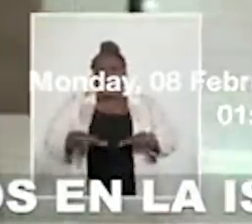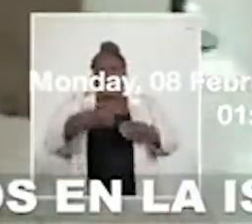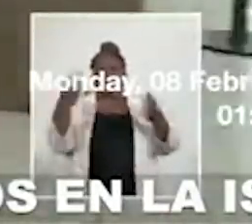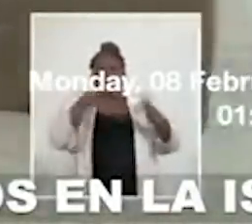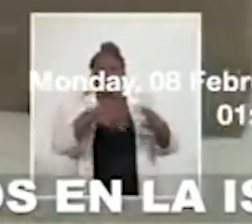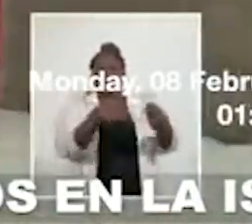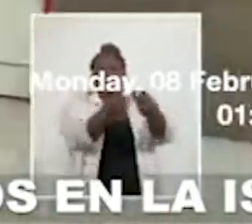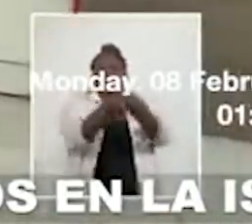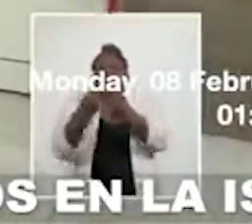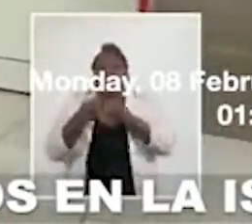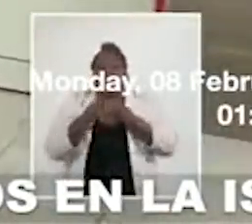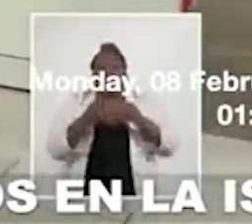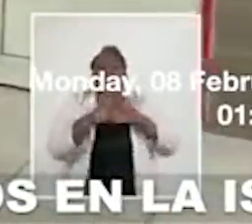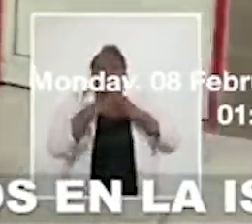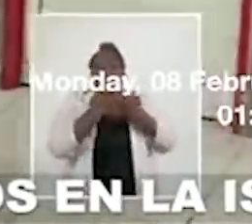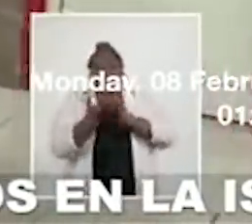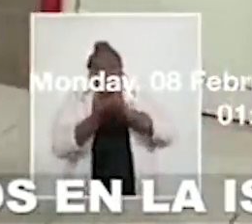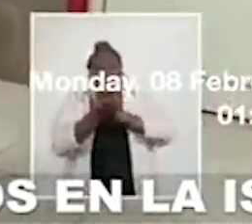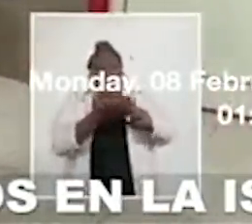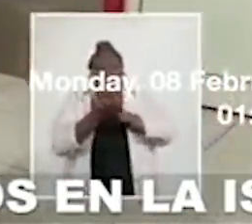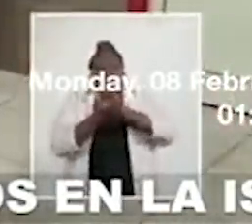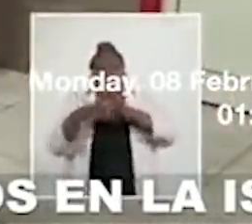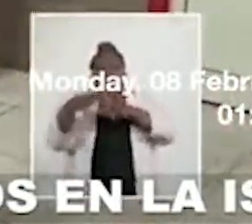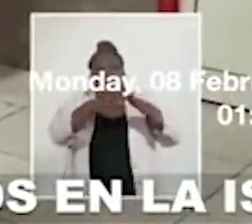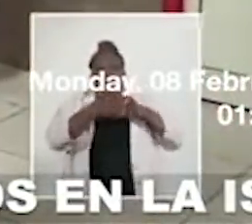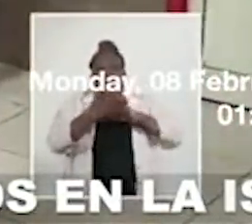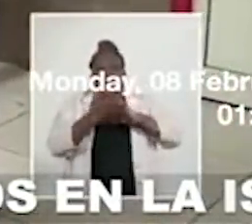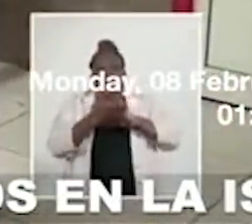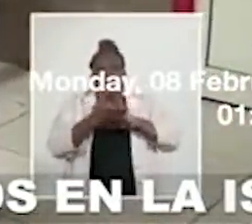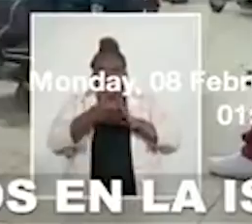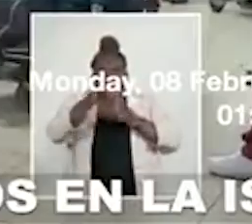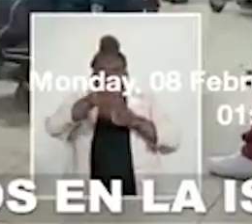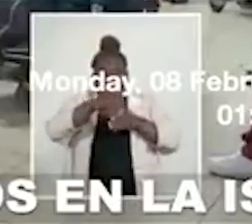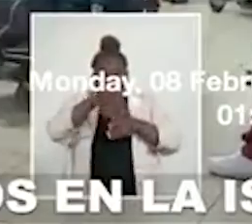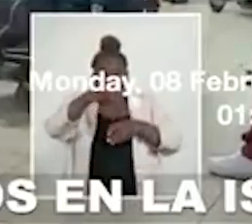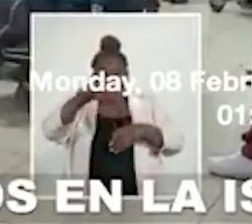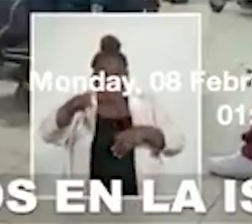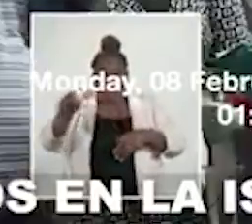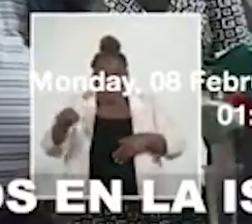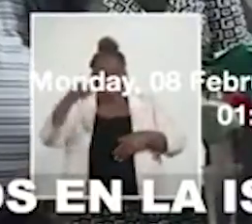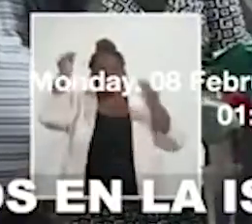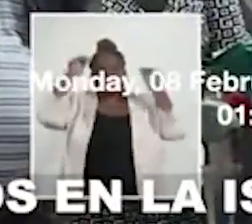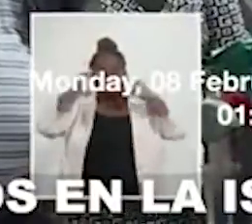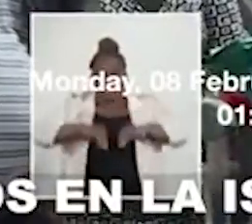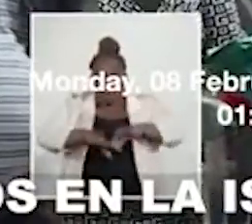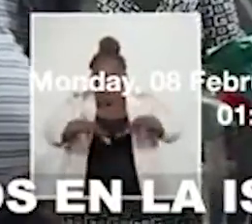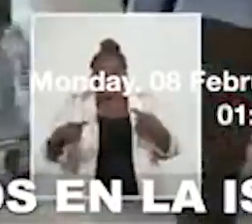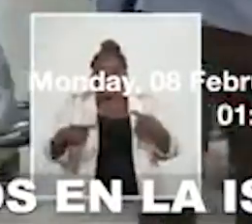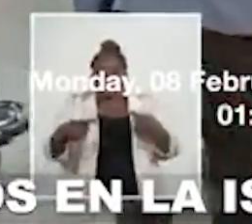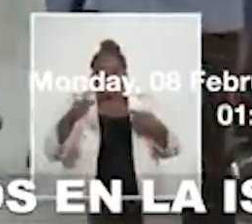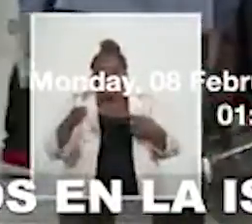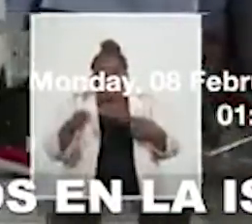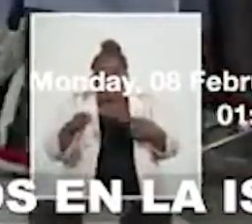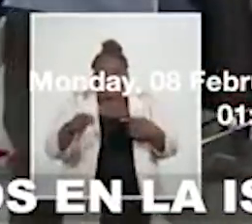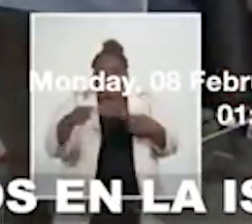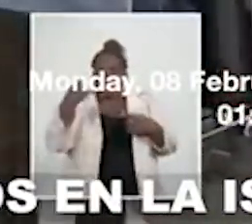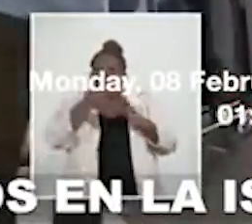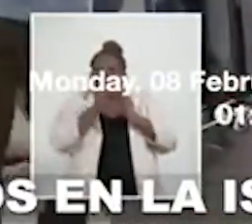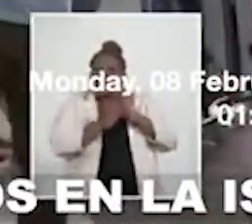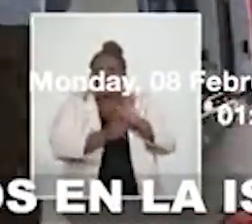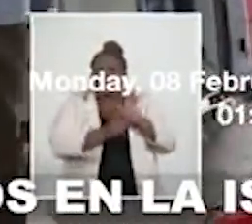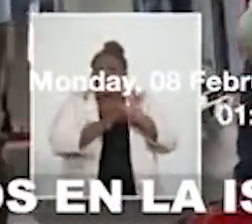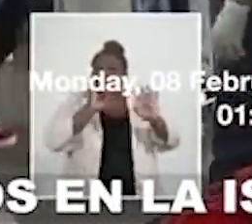funcionan de la manera en que aeropuerto trabaja de la manera en que las personas si quieren recordemos que cuba desde el primero de enero